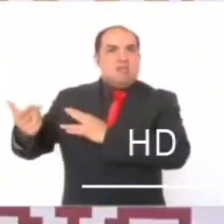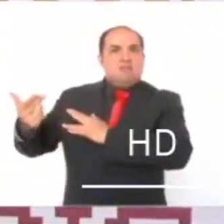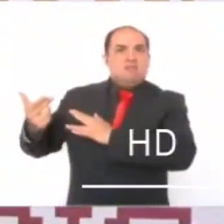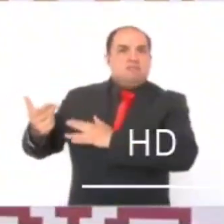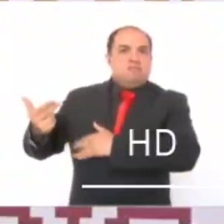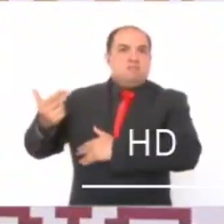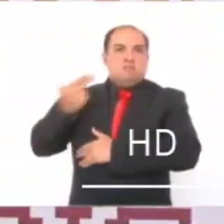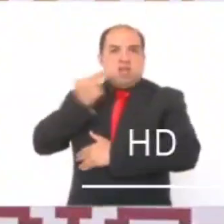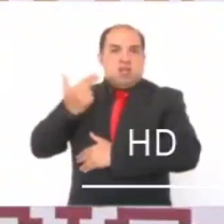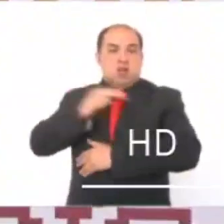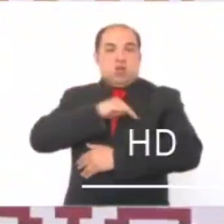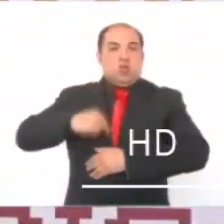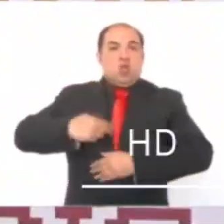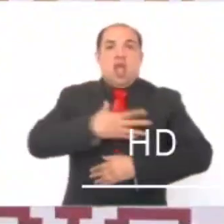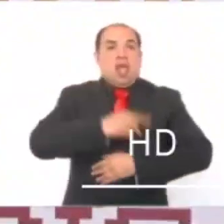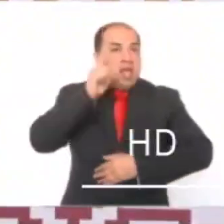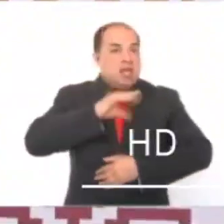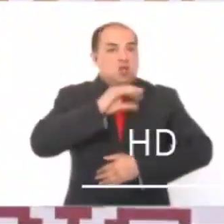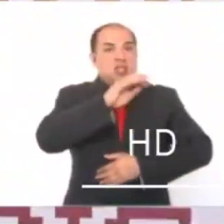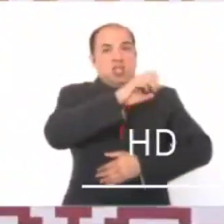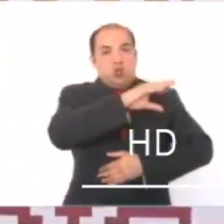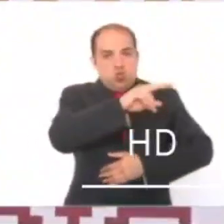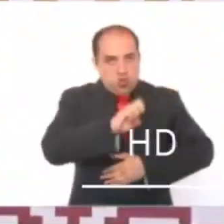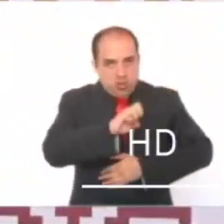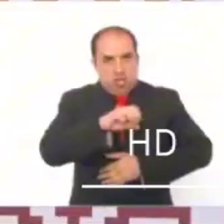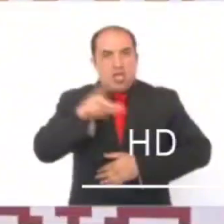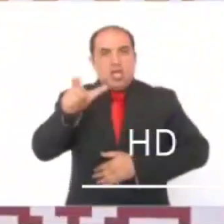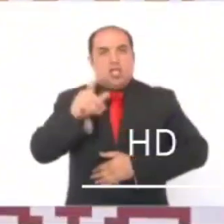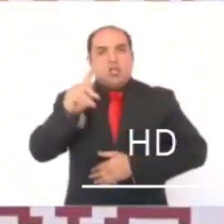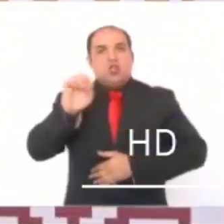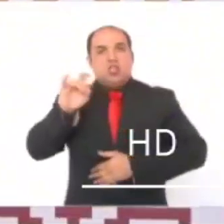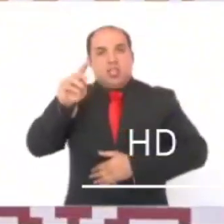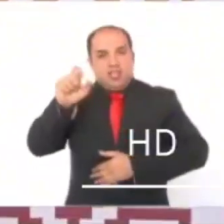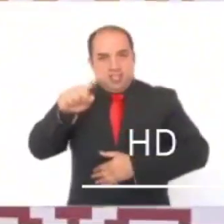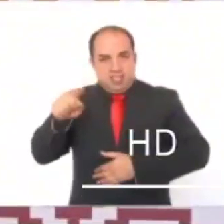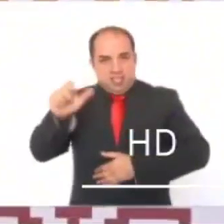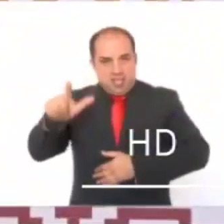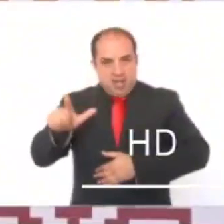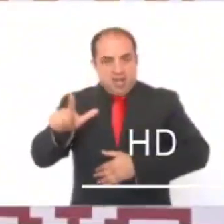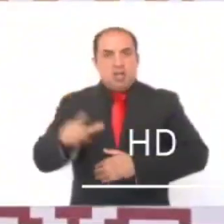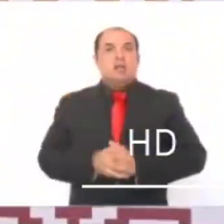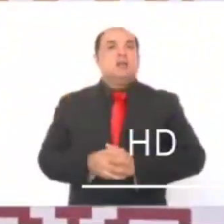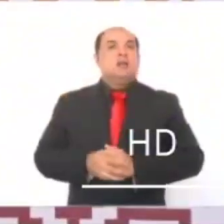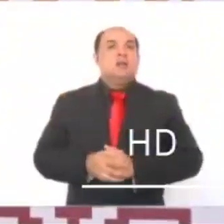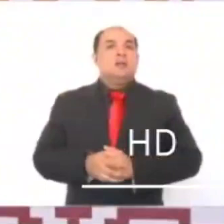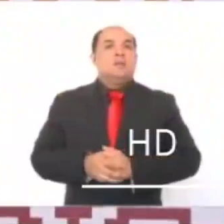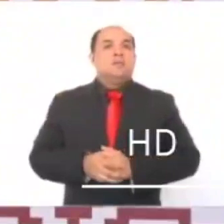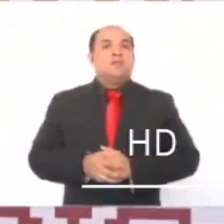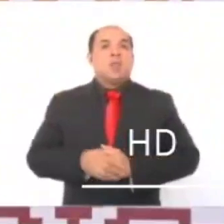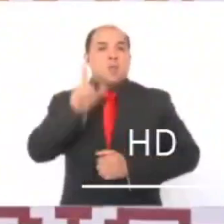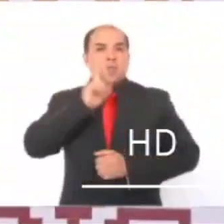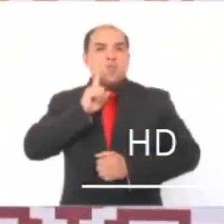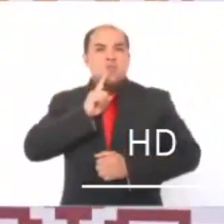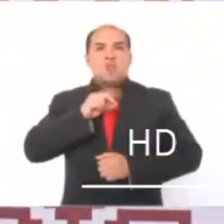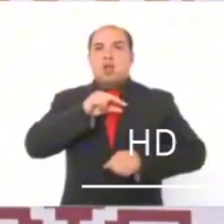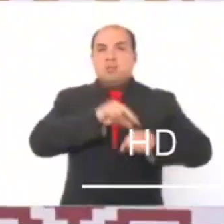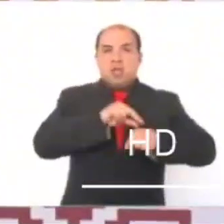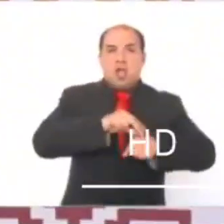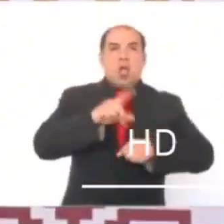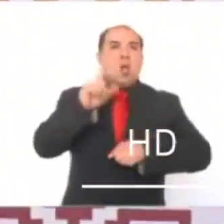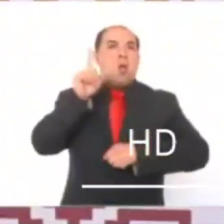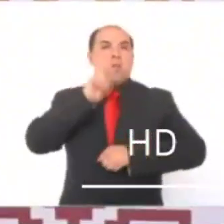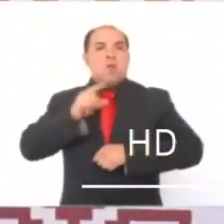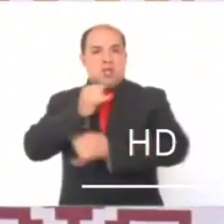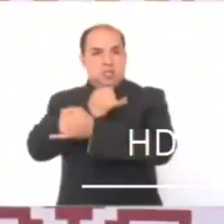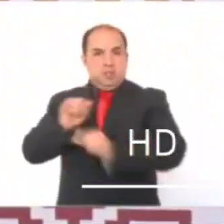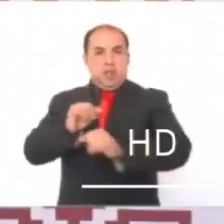Somos las hijas de Coatlicue y Xochiquetzal, mujeres medicina, mujeres autónomas, pero